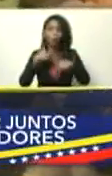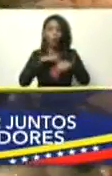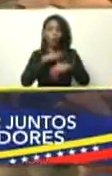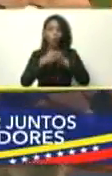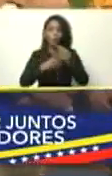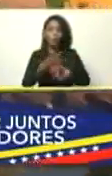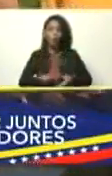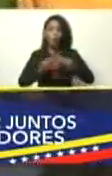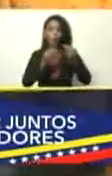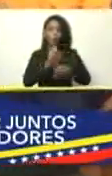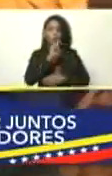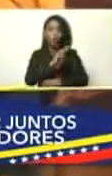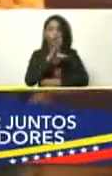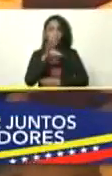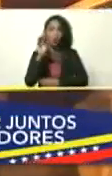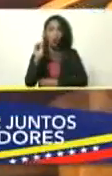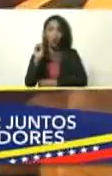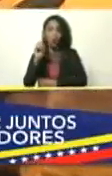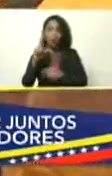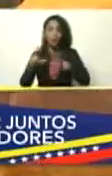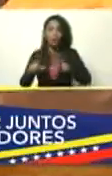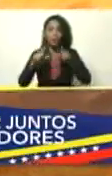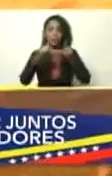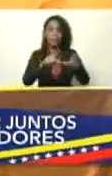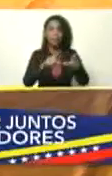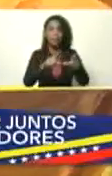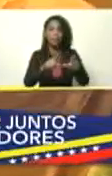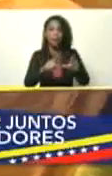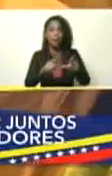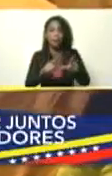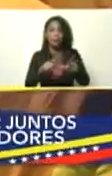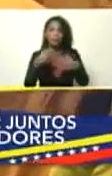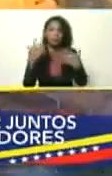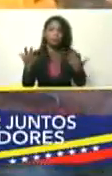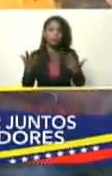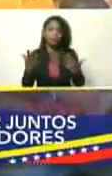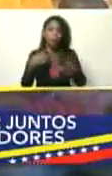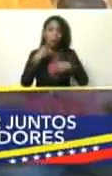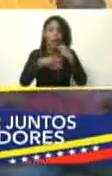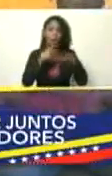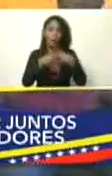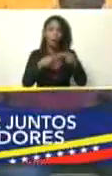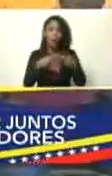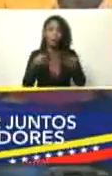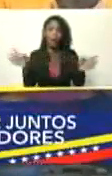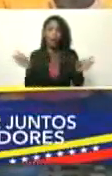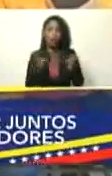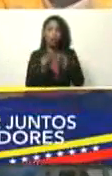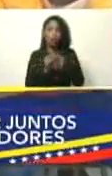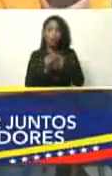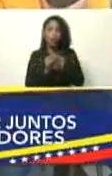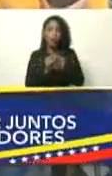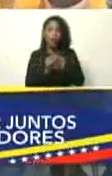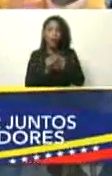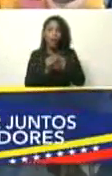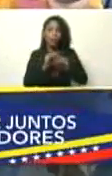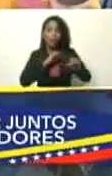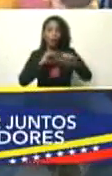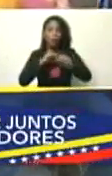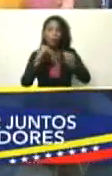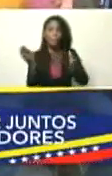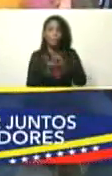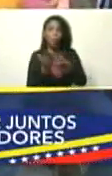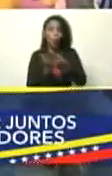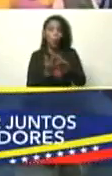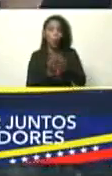más de 250 certificados a través, bueno, por supuesto, de la política de simplificación de los trámites administrativos